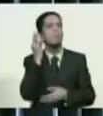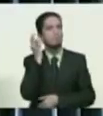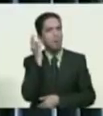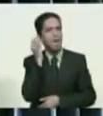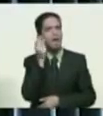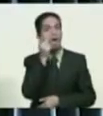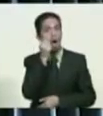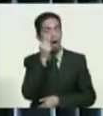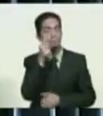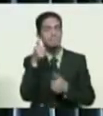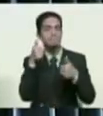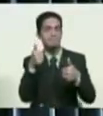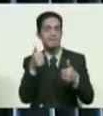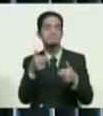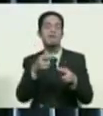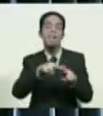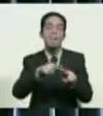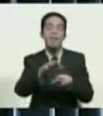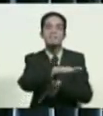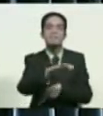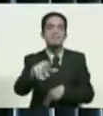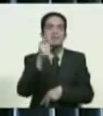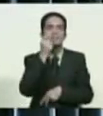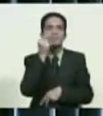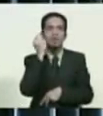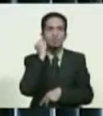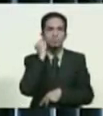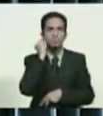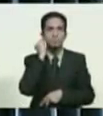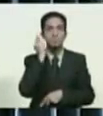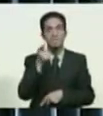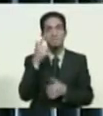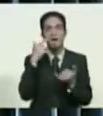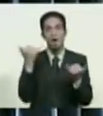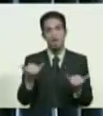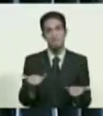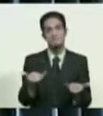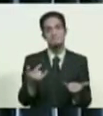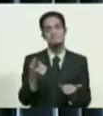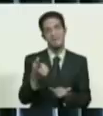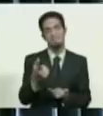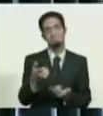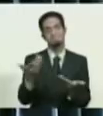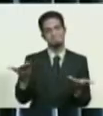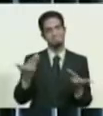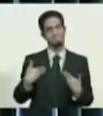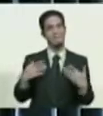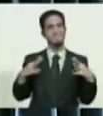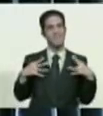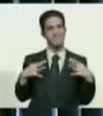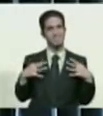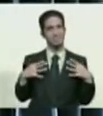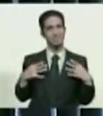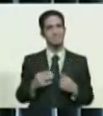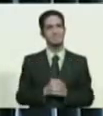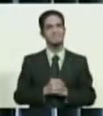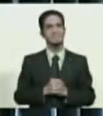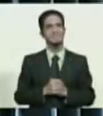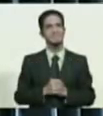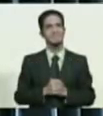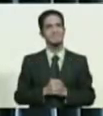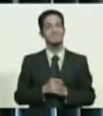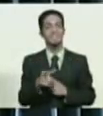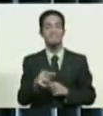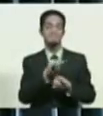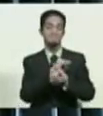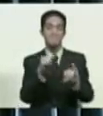bien, para todas nuestras niñas y niños que están disfrutando de sus muy merecidas vacaciones en el fin de